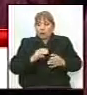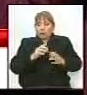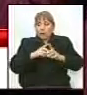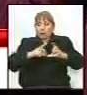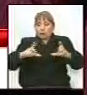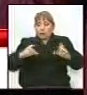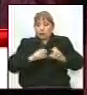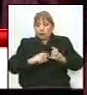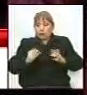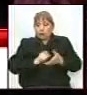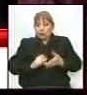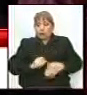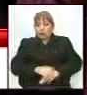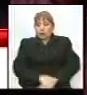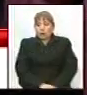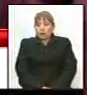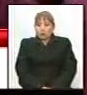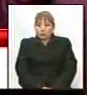planeones.